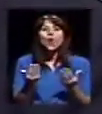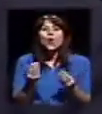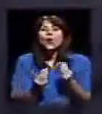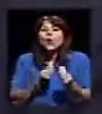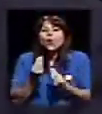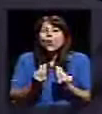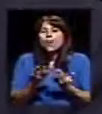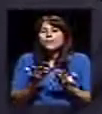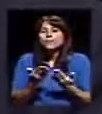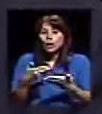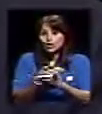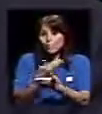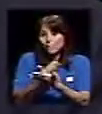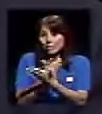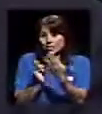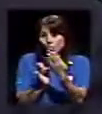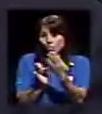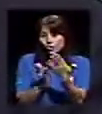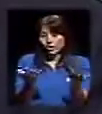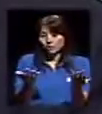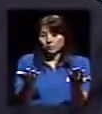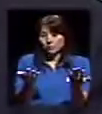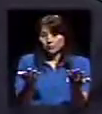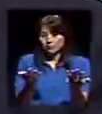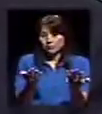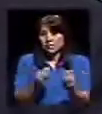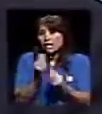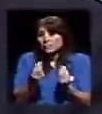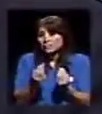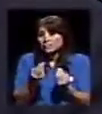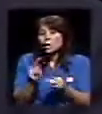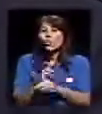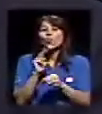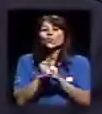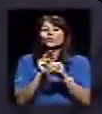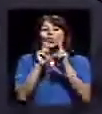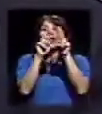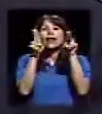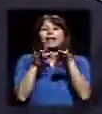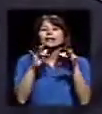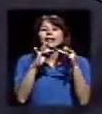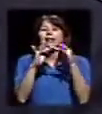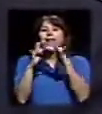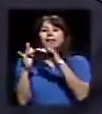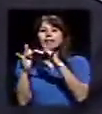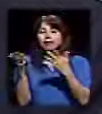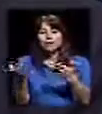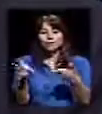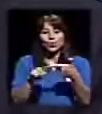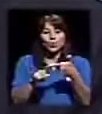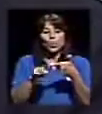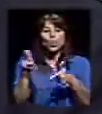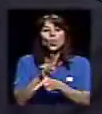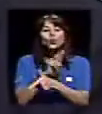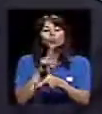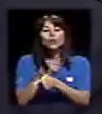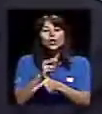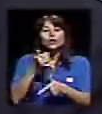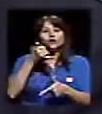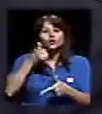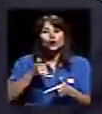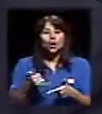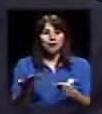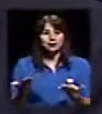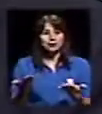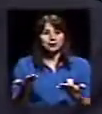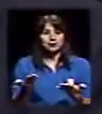tecnología, que básicamente es el uso de la Internet, el uso de los celulares, ya sea de